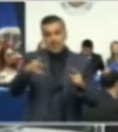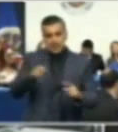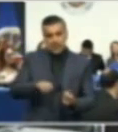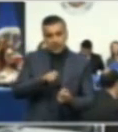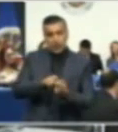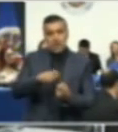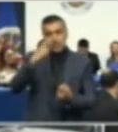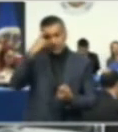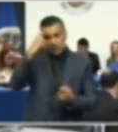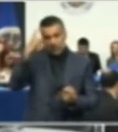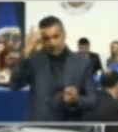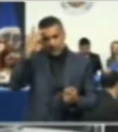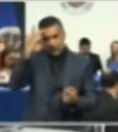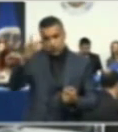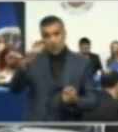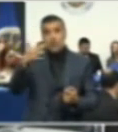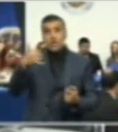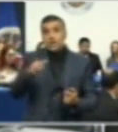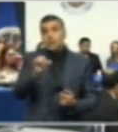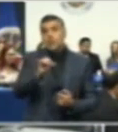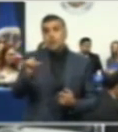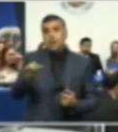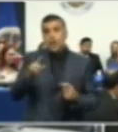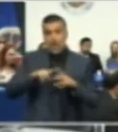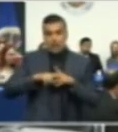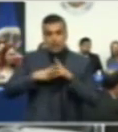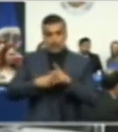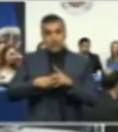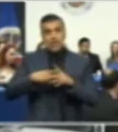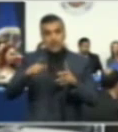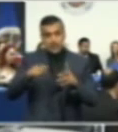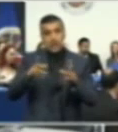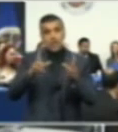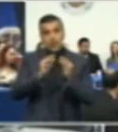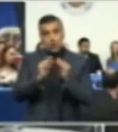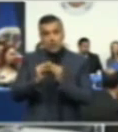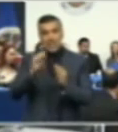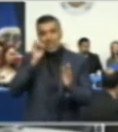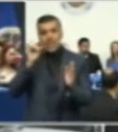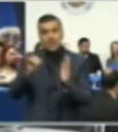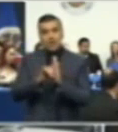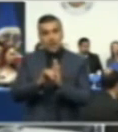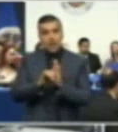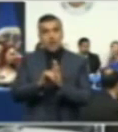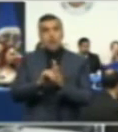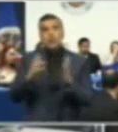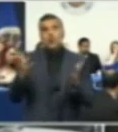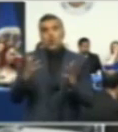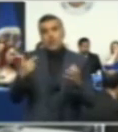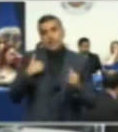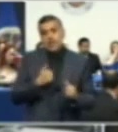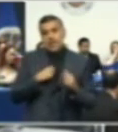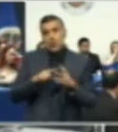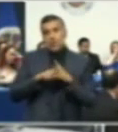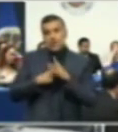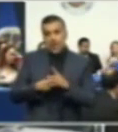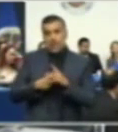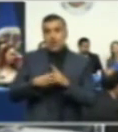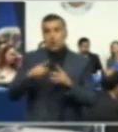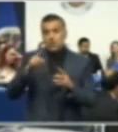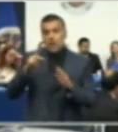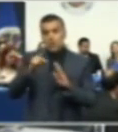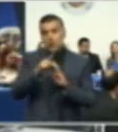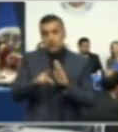particular la discapacidad mental e intelectual, y también a partir de dichas reuniones identificar por dónde es que se tienen que comenzar a plantear